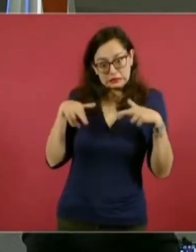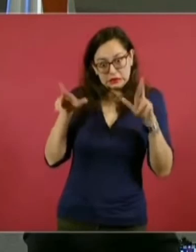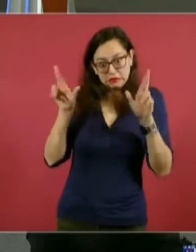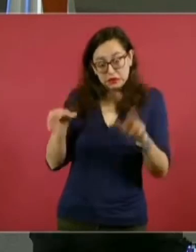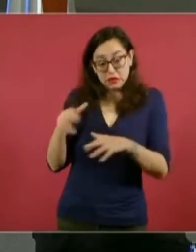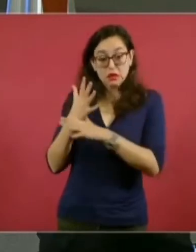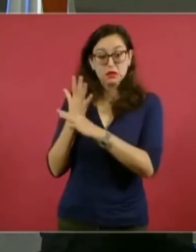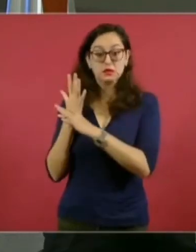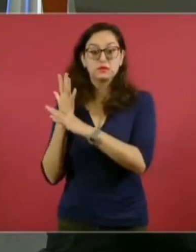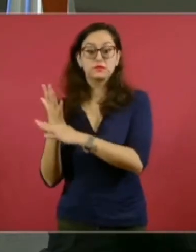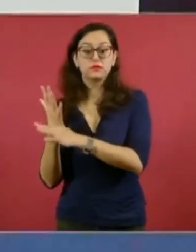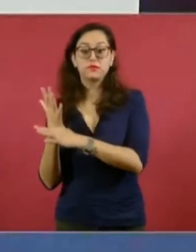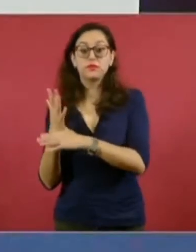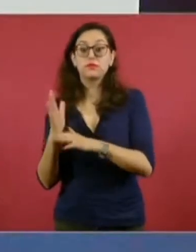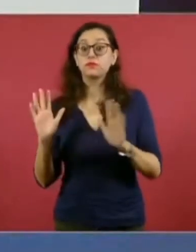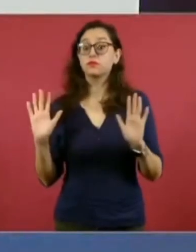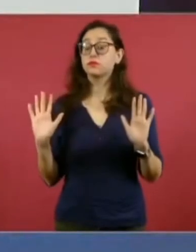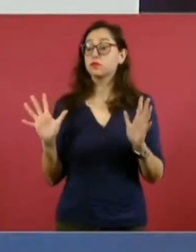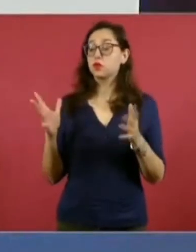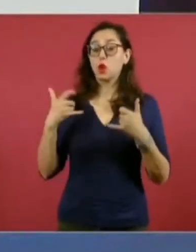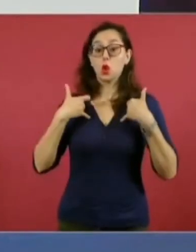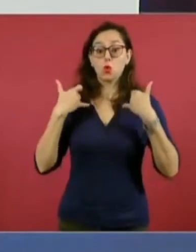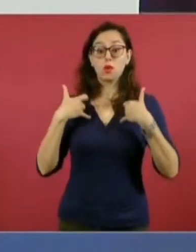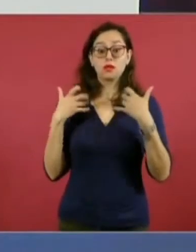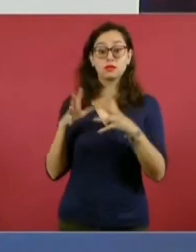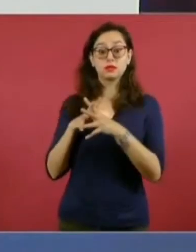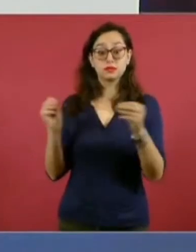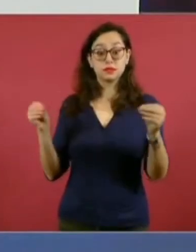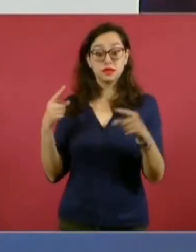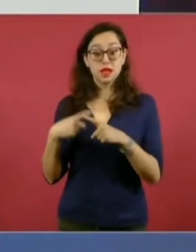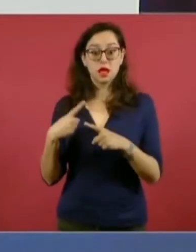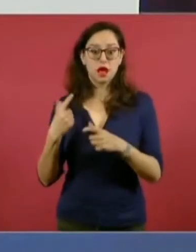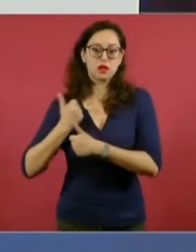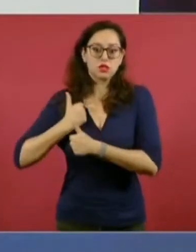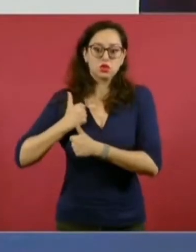jóvenes habían sido miembros del ejército.